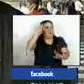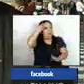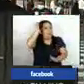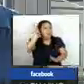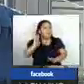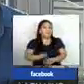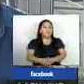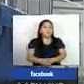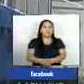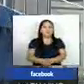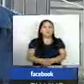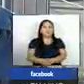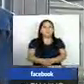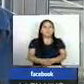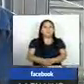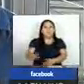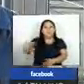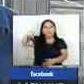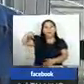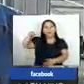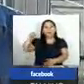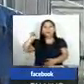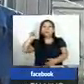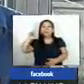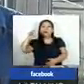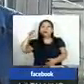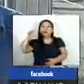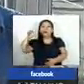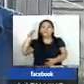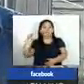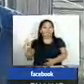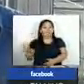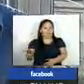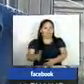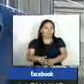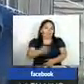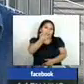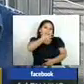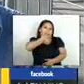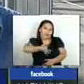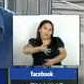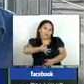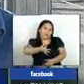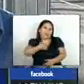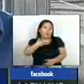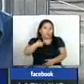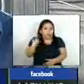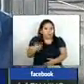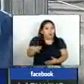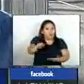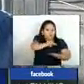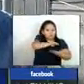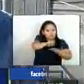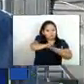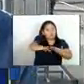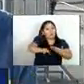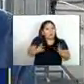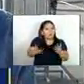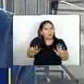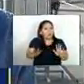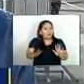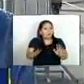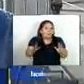conocimiento. Para el Parlamento Centroamericano, la verdad que estuve leyendo un poco la nota, pero